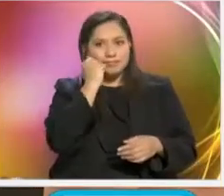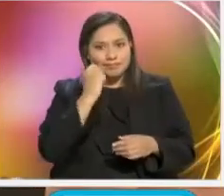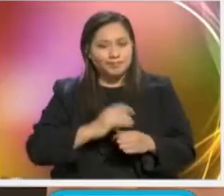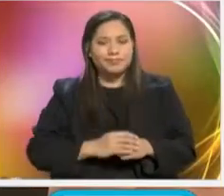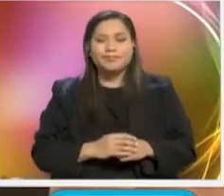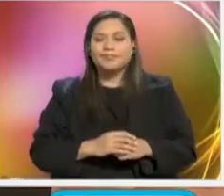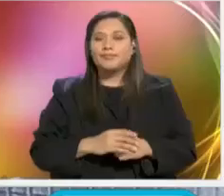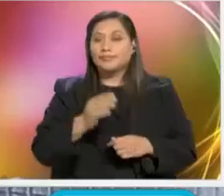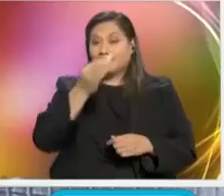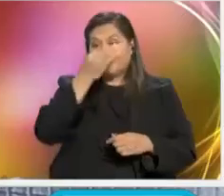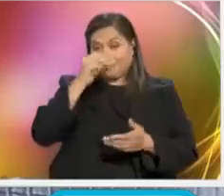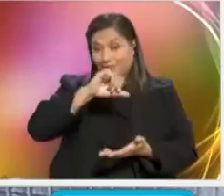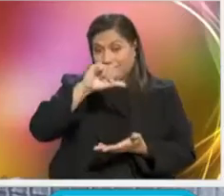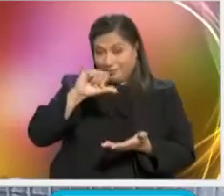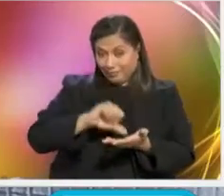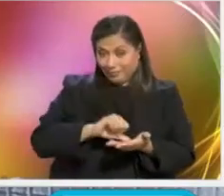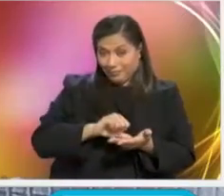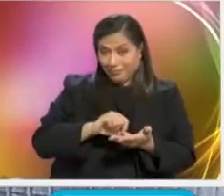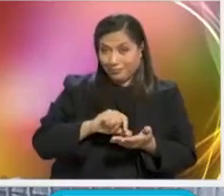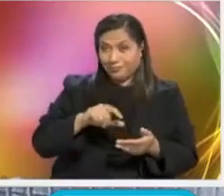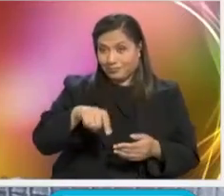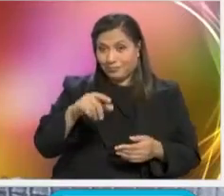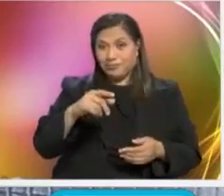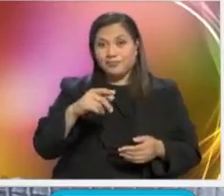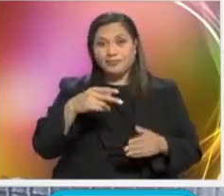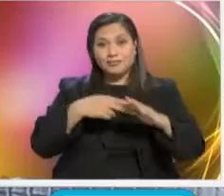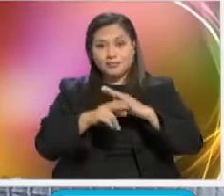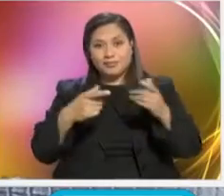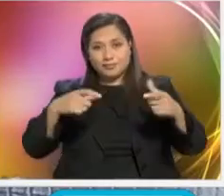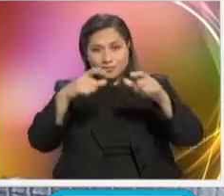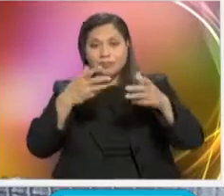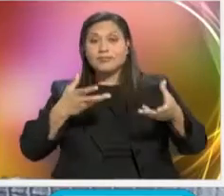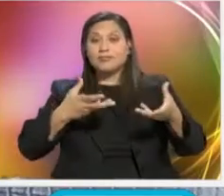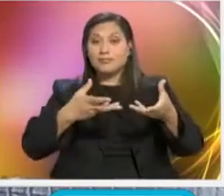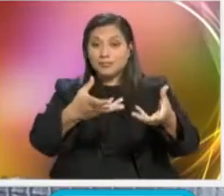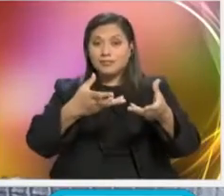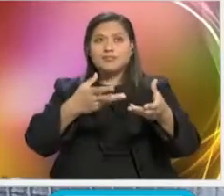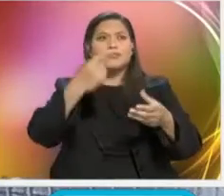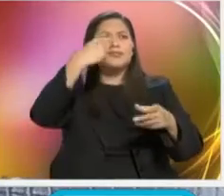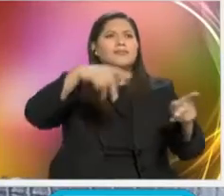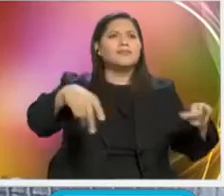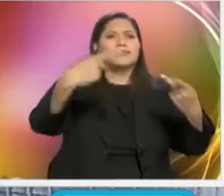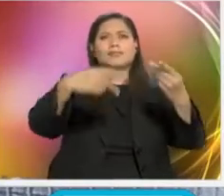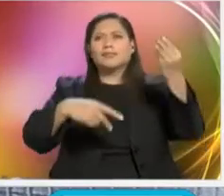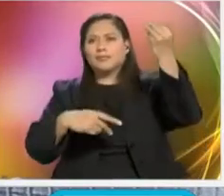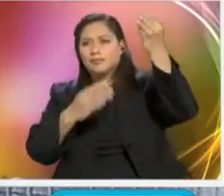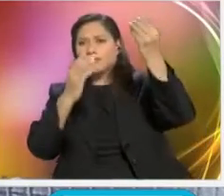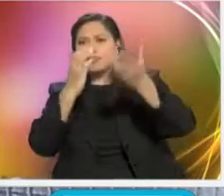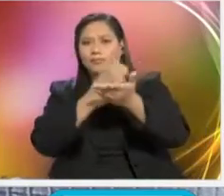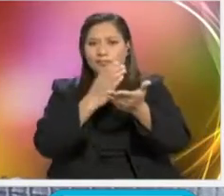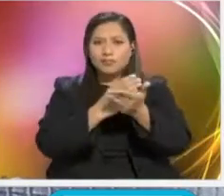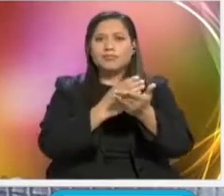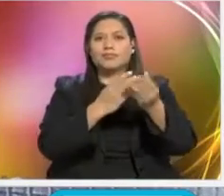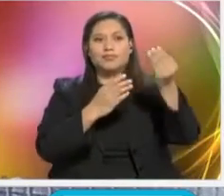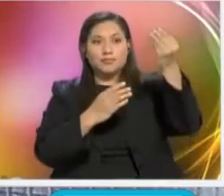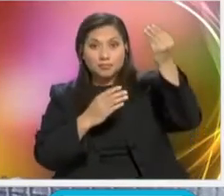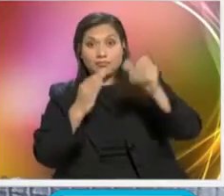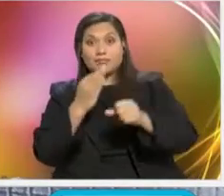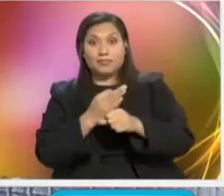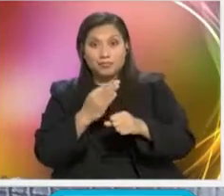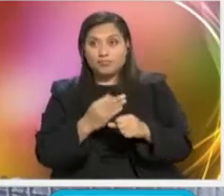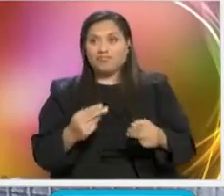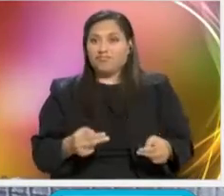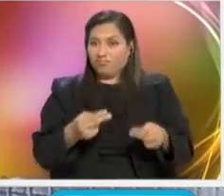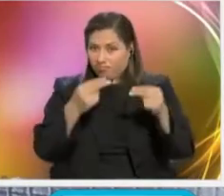aquí cerca del centro histórico existe precisamente algunas calles que se dedican, ¿no? a la venta de útiles escolares y ahorita es cuando es su